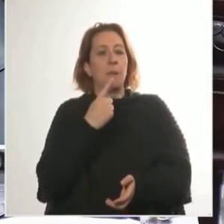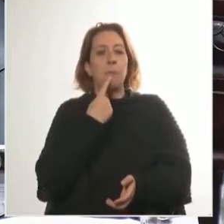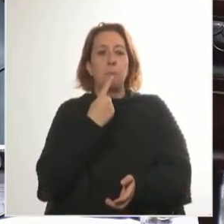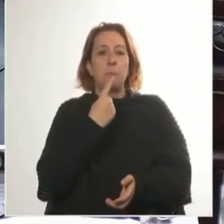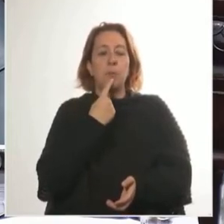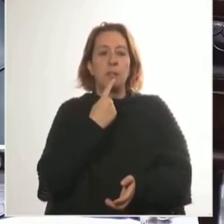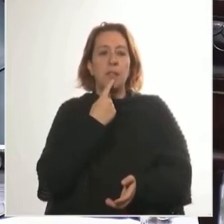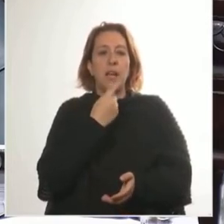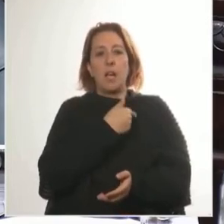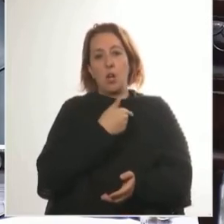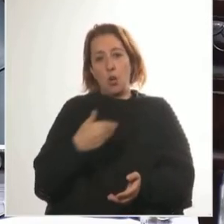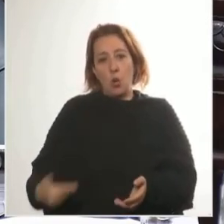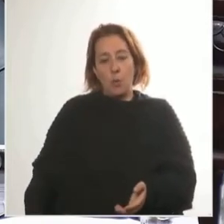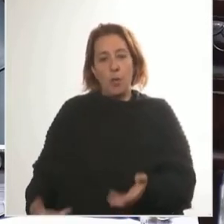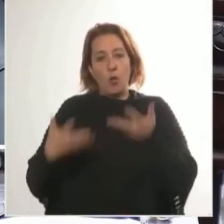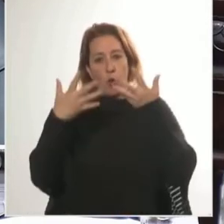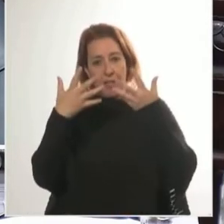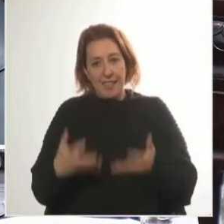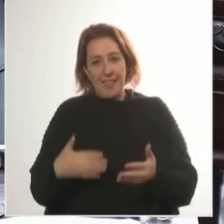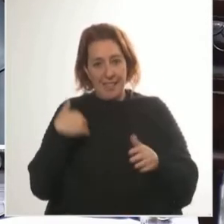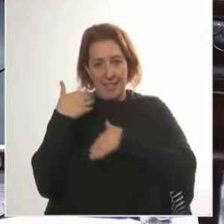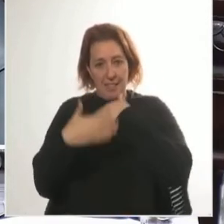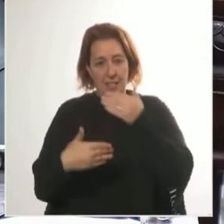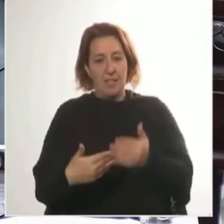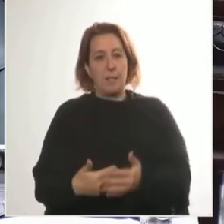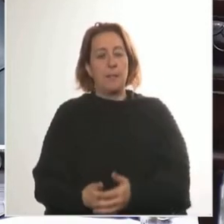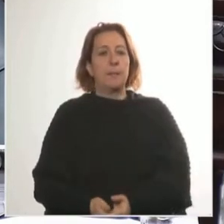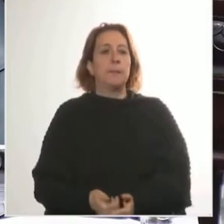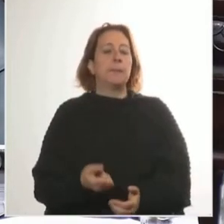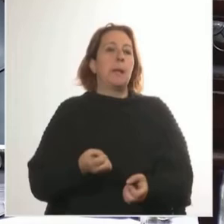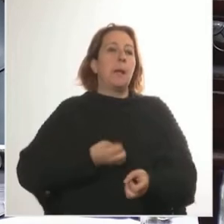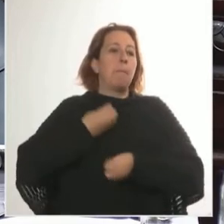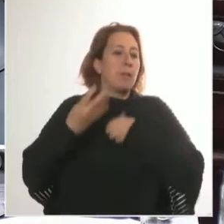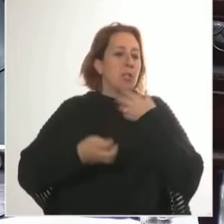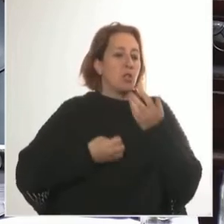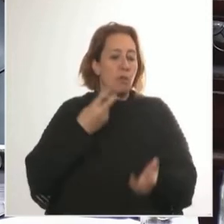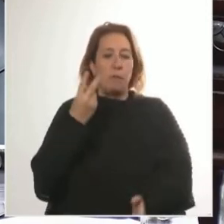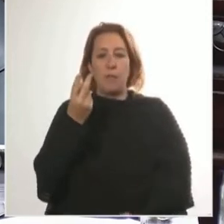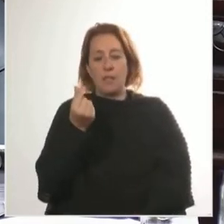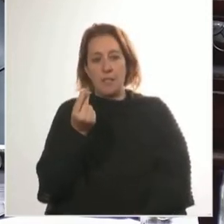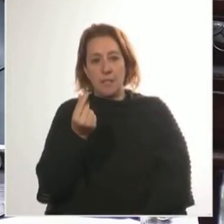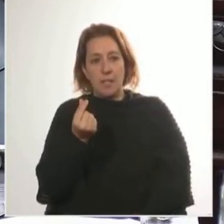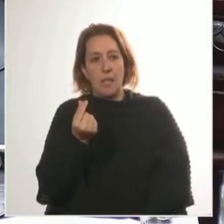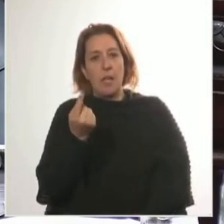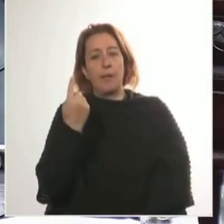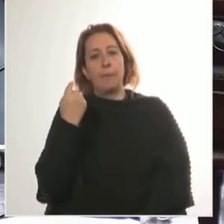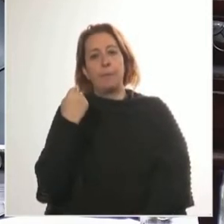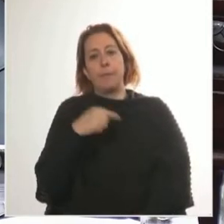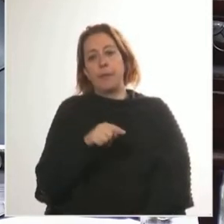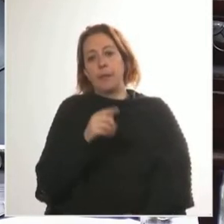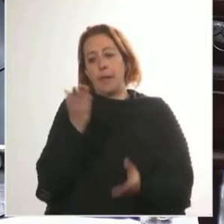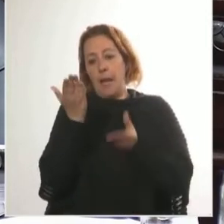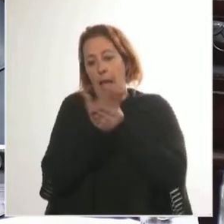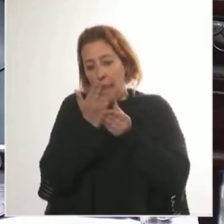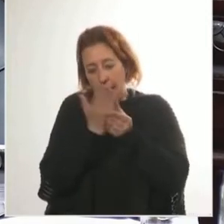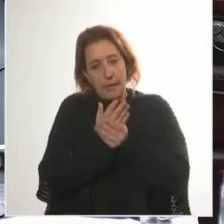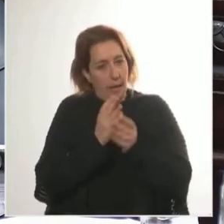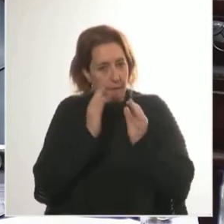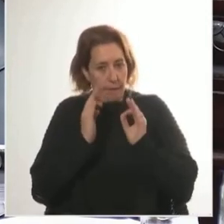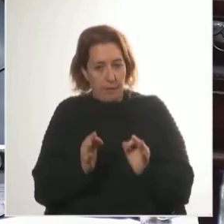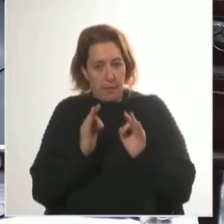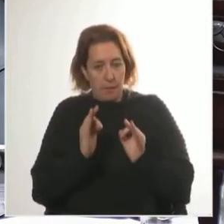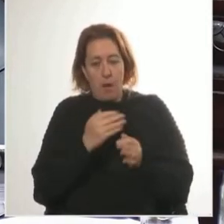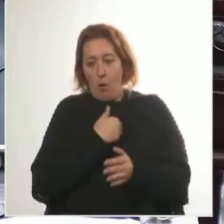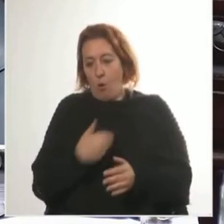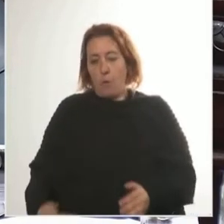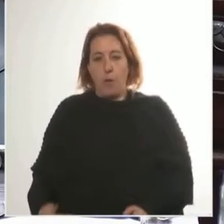políticas que los gobiernos pretenden llevar adelante. Es la expresión financiera de la agenda efectiva que los